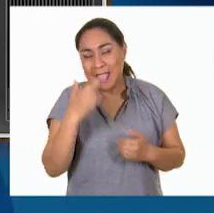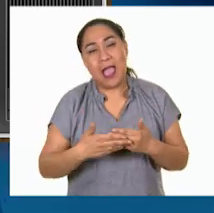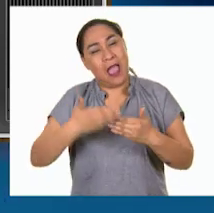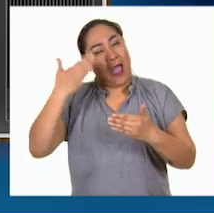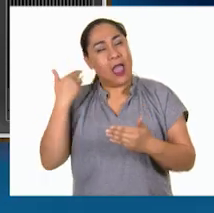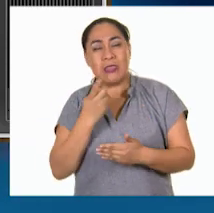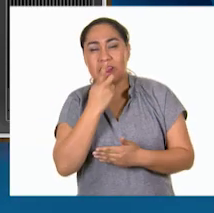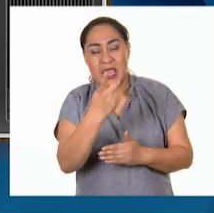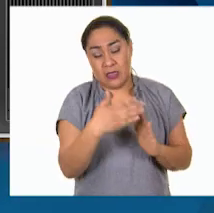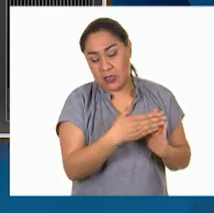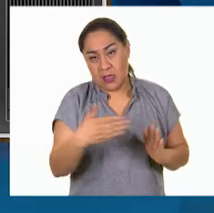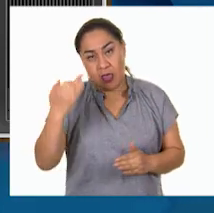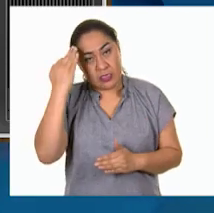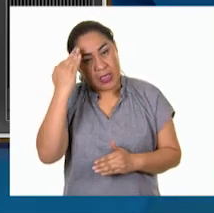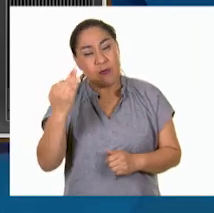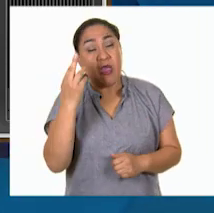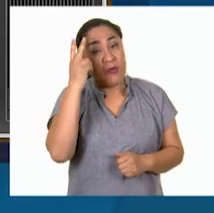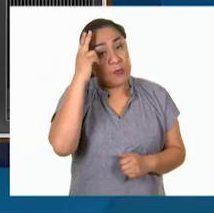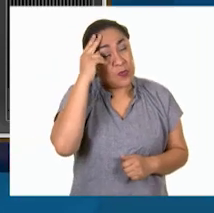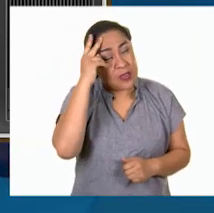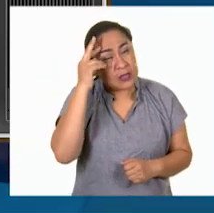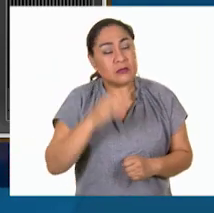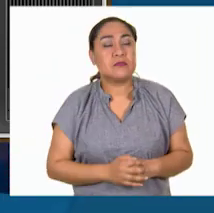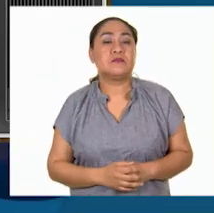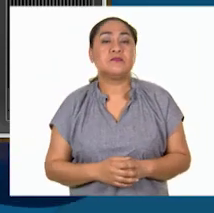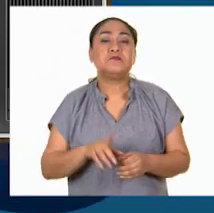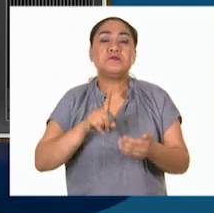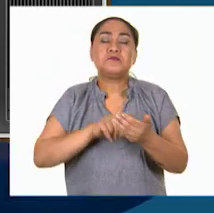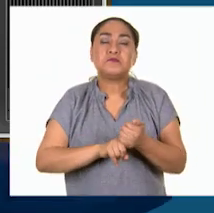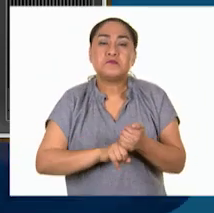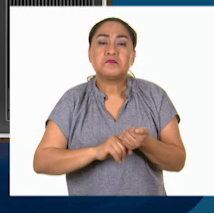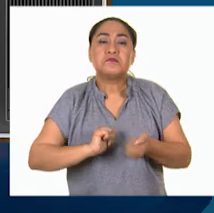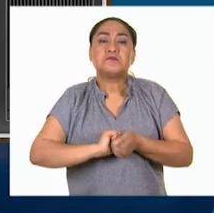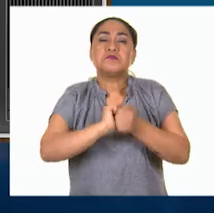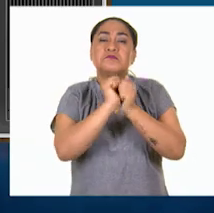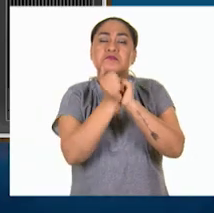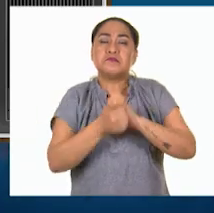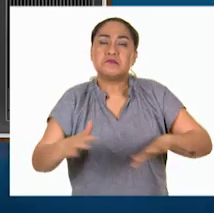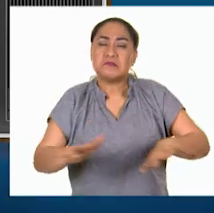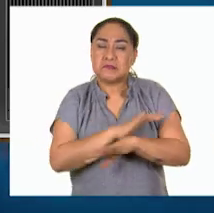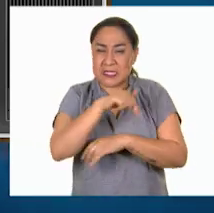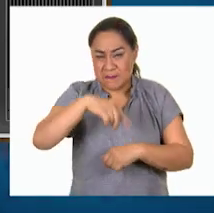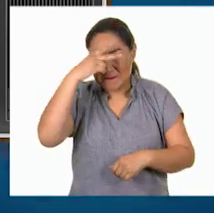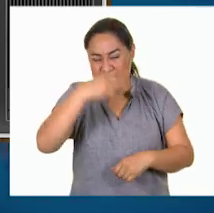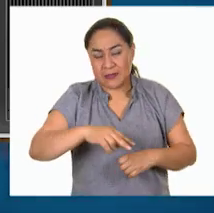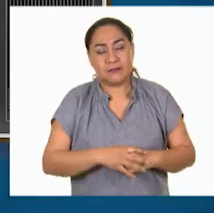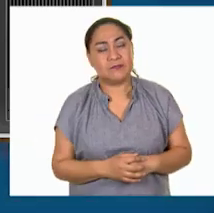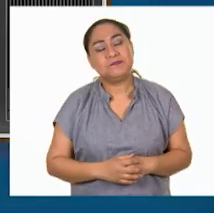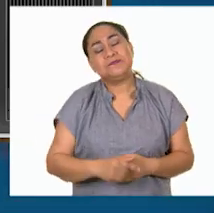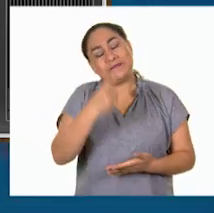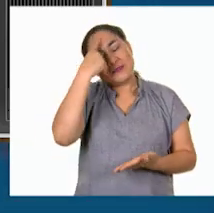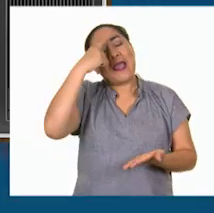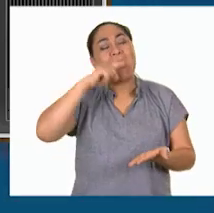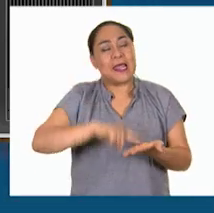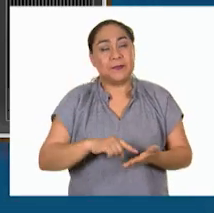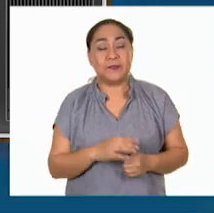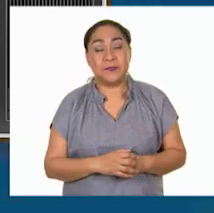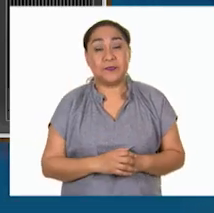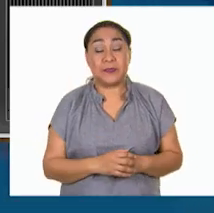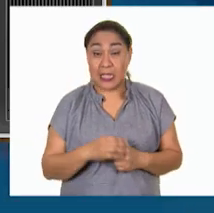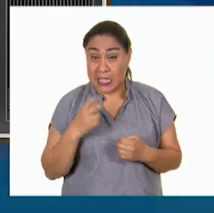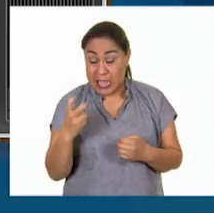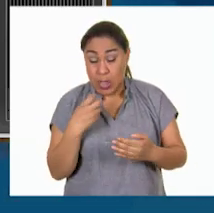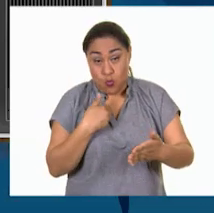el Porfiriato se dio un afrancesamiento del país? Pues, ¿qué creen? La moda fue un